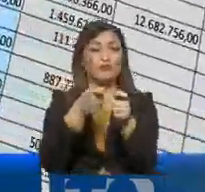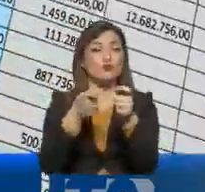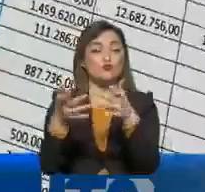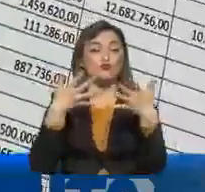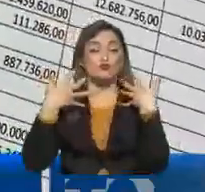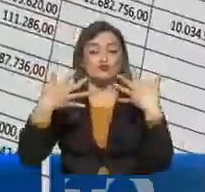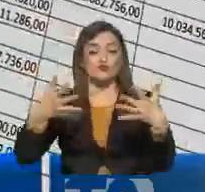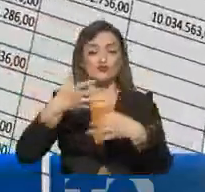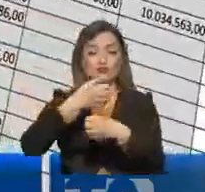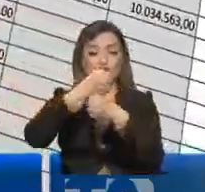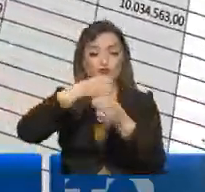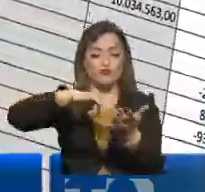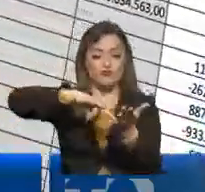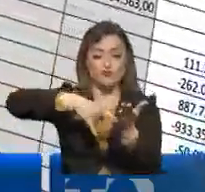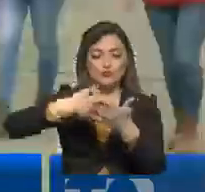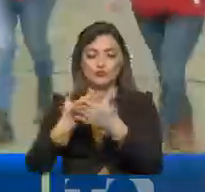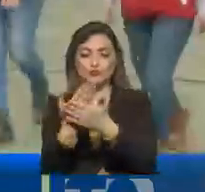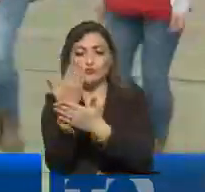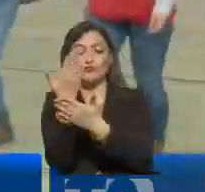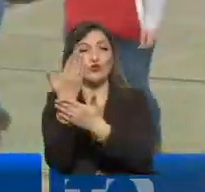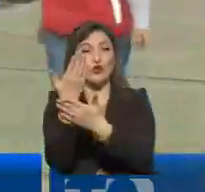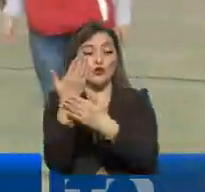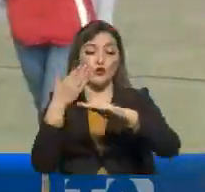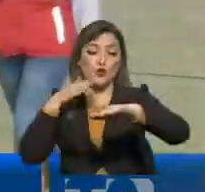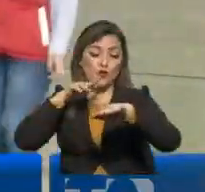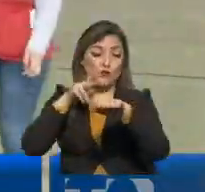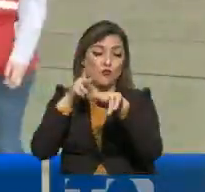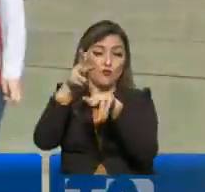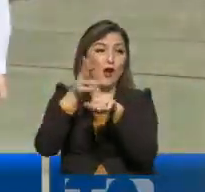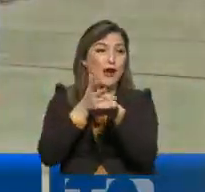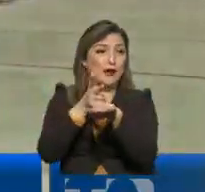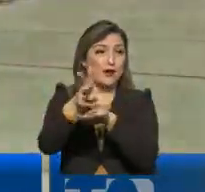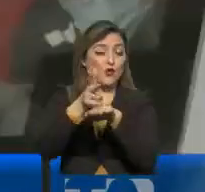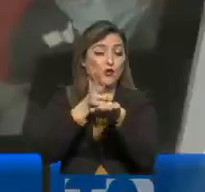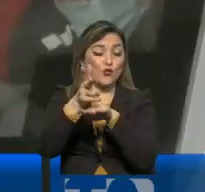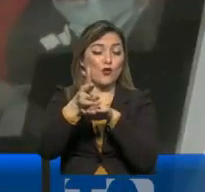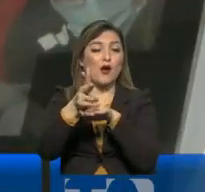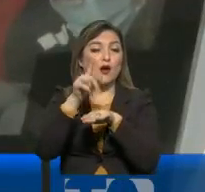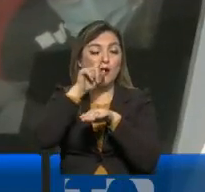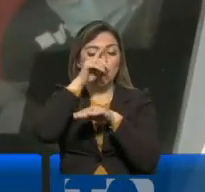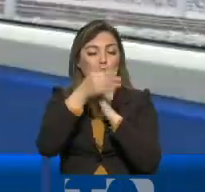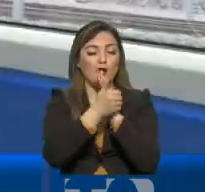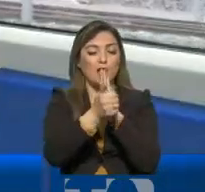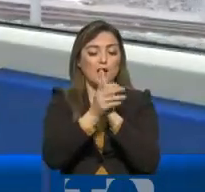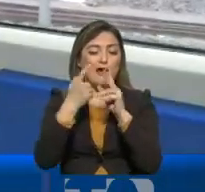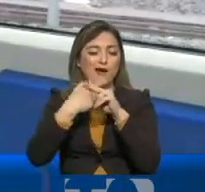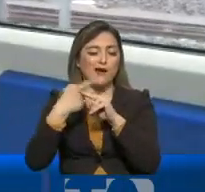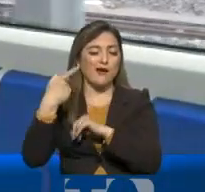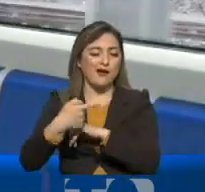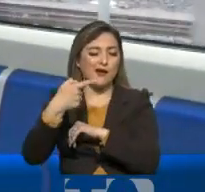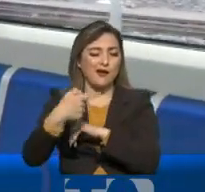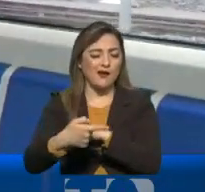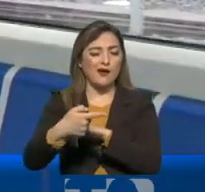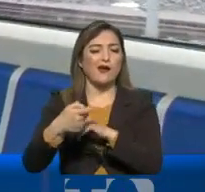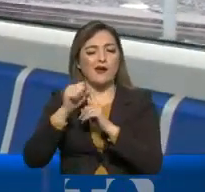la seguridad, la arquitectura del nuevo tránsito de superficie, la capacitación del personal, el mantenimiento diario, el